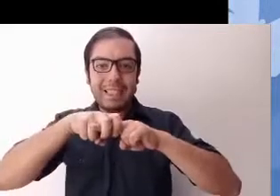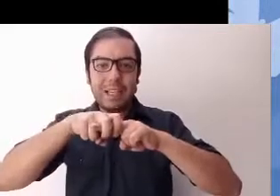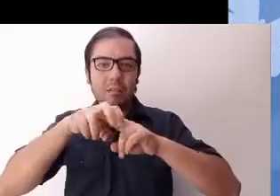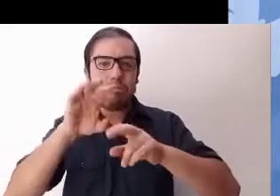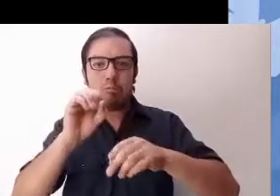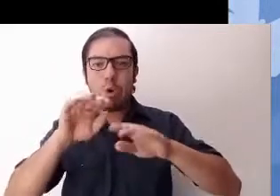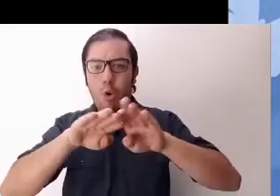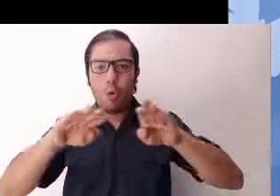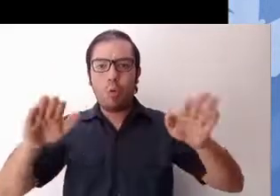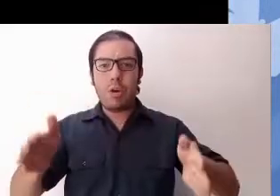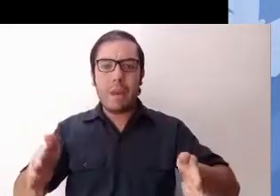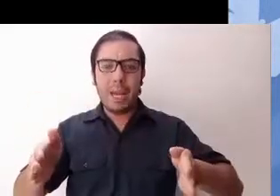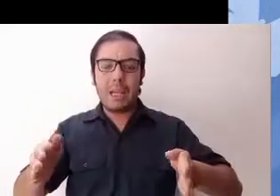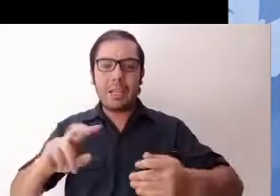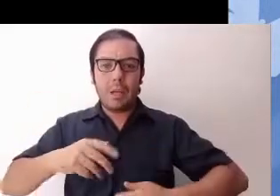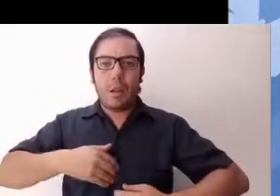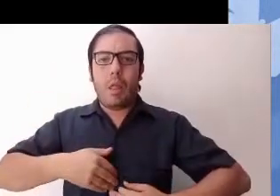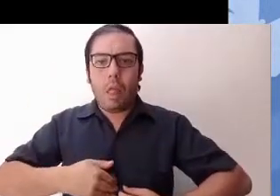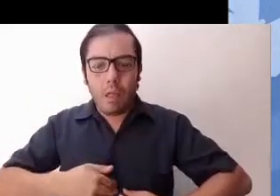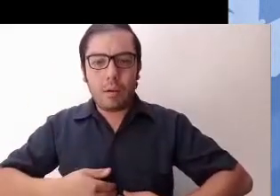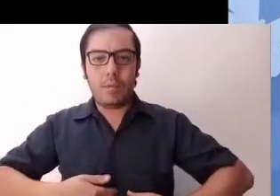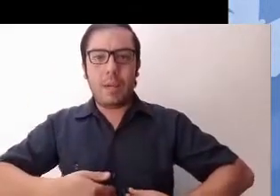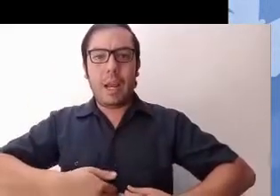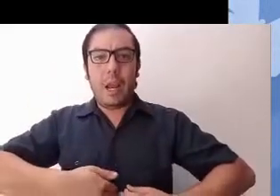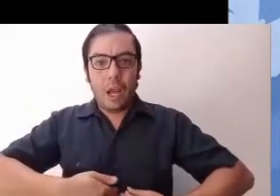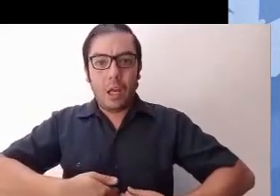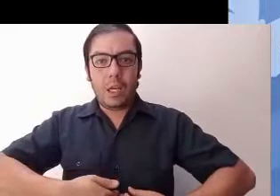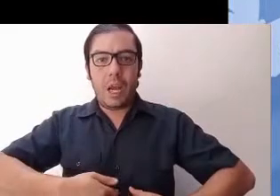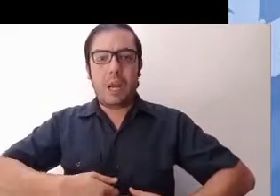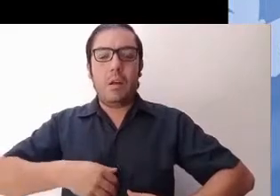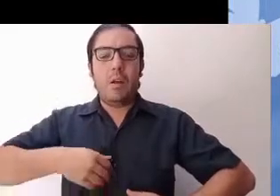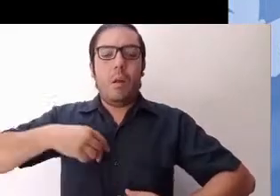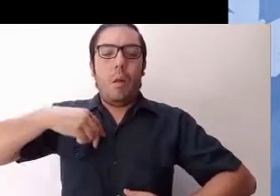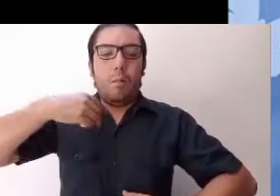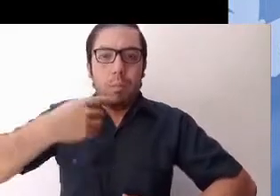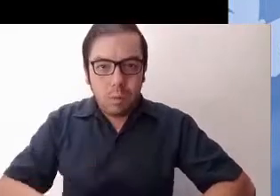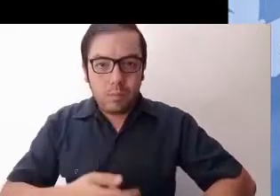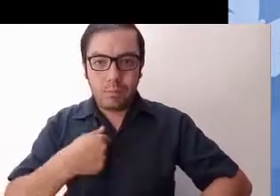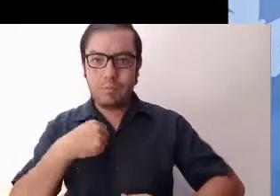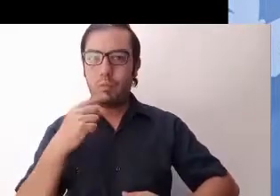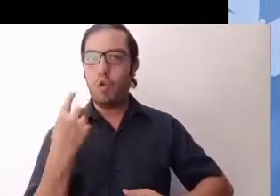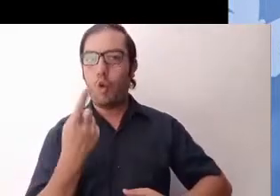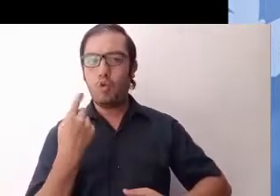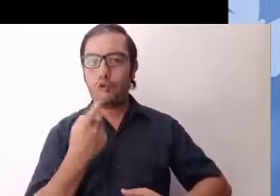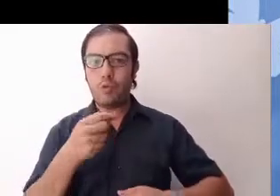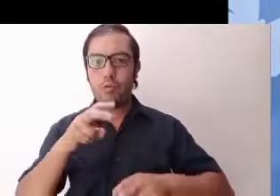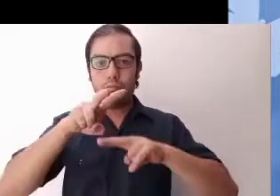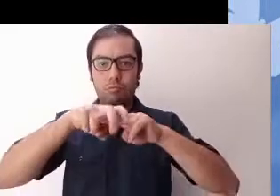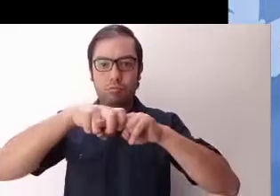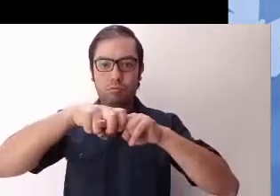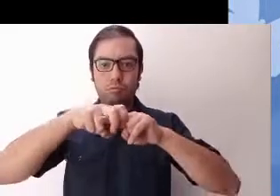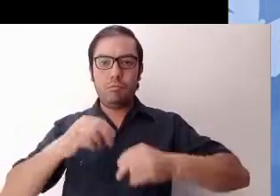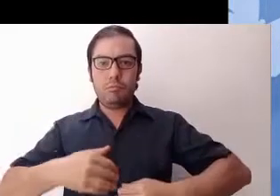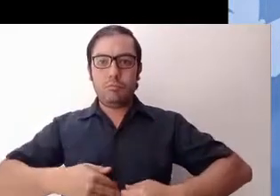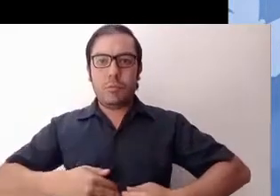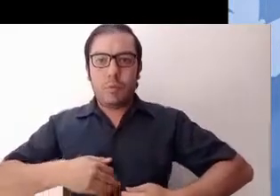sea resistente, que aguante nuestro peso, y ahí nos dejamos caer para generar la compresión.